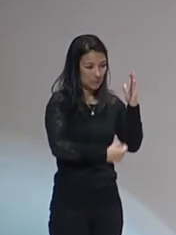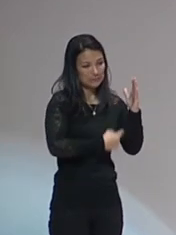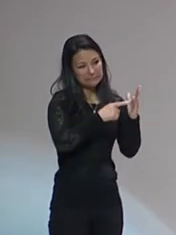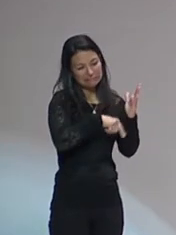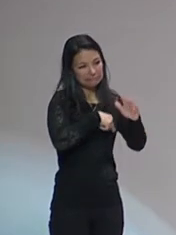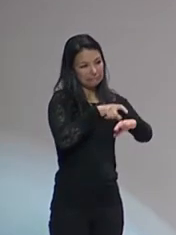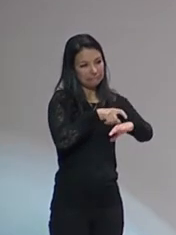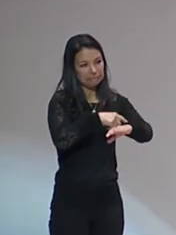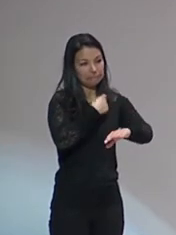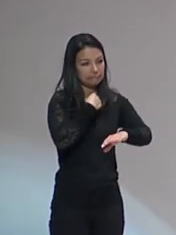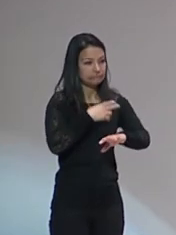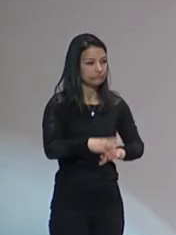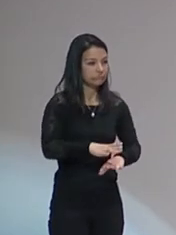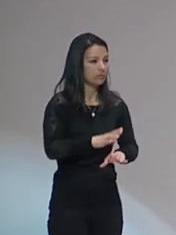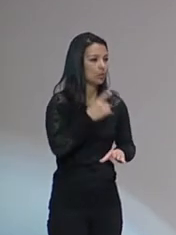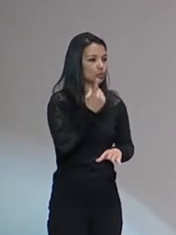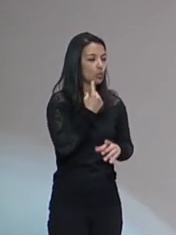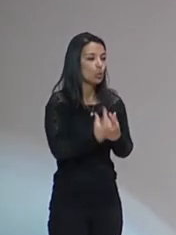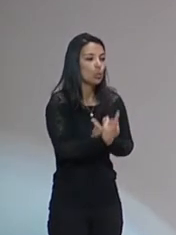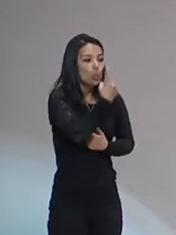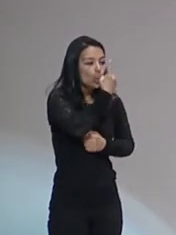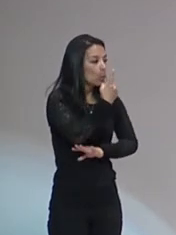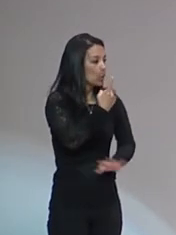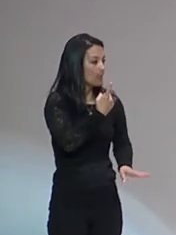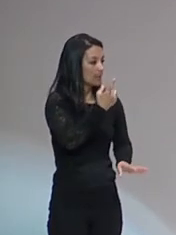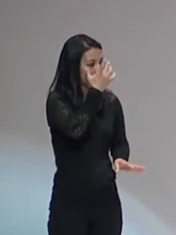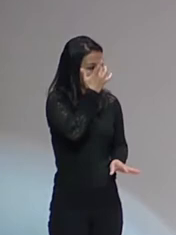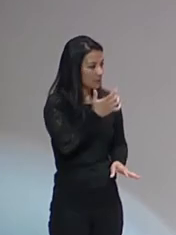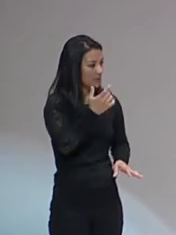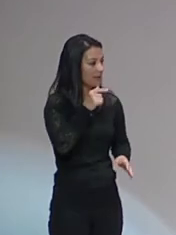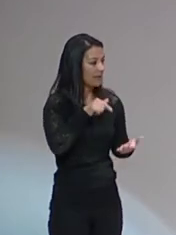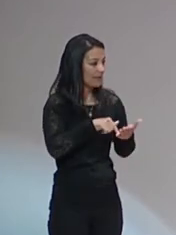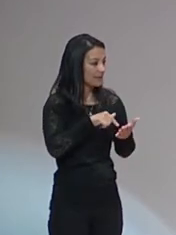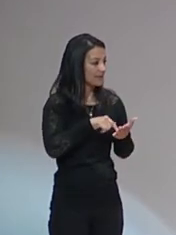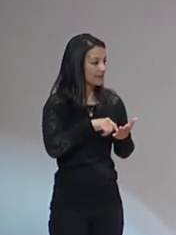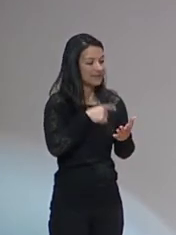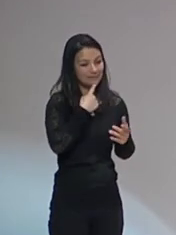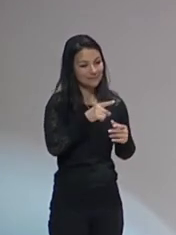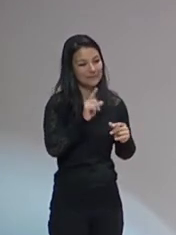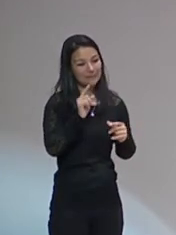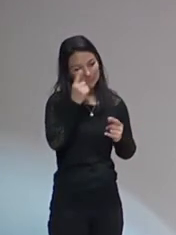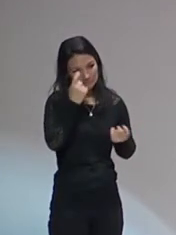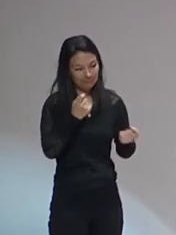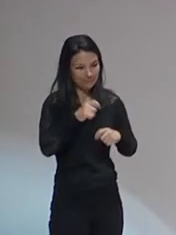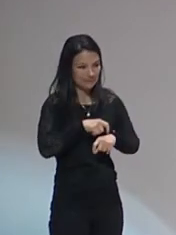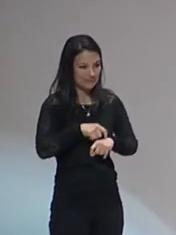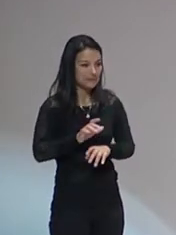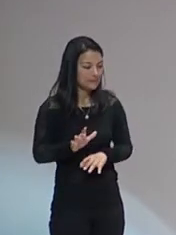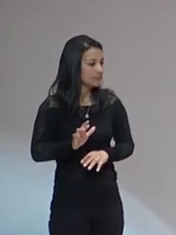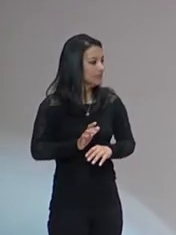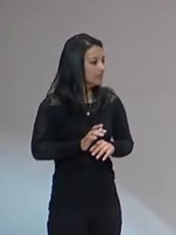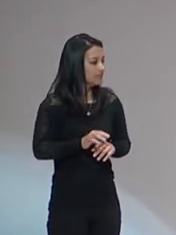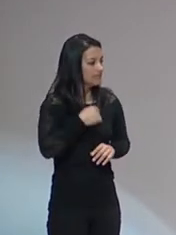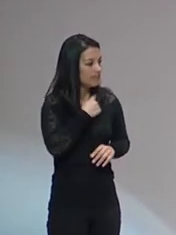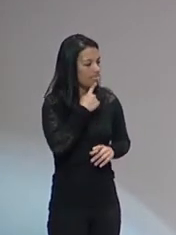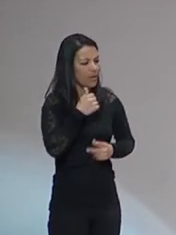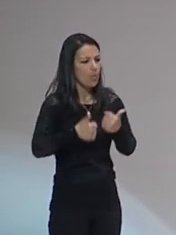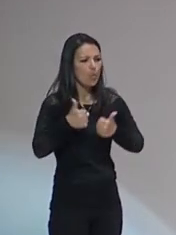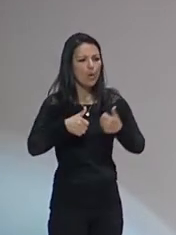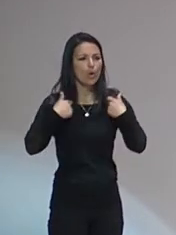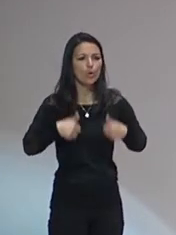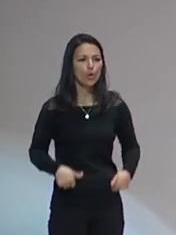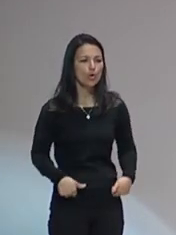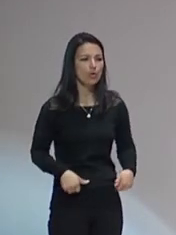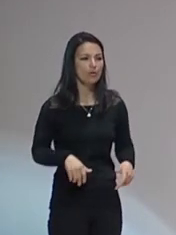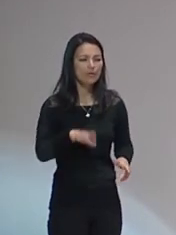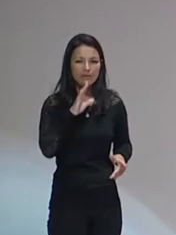a leerlas, solamente voy a leer una porque, insisto, porque se nos sale de alguna forma del colegio. Dice: ¿cuál es el rol